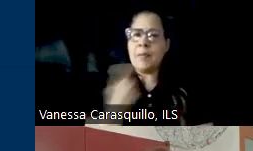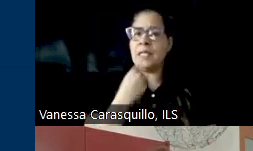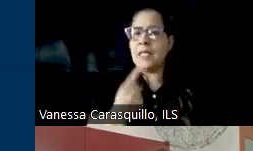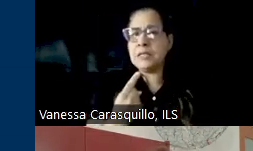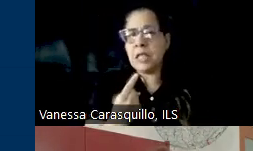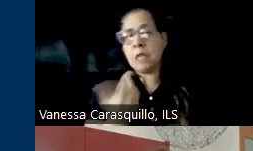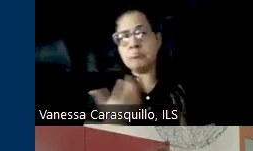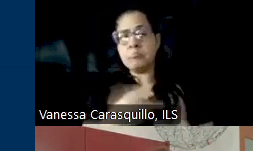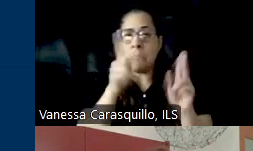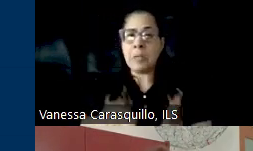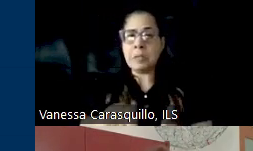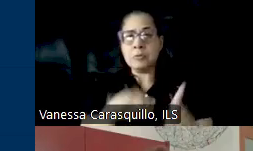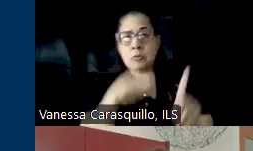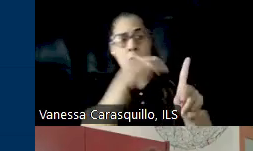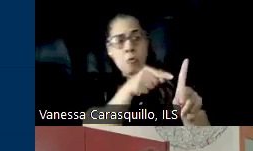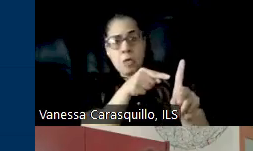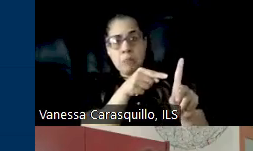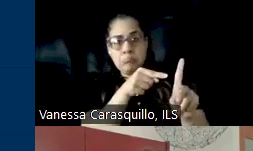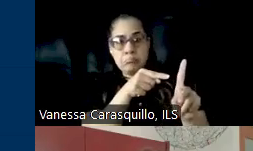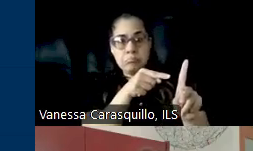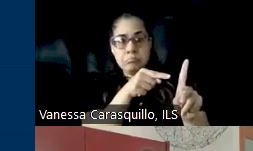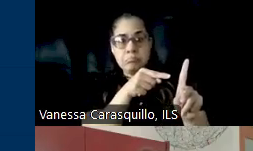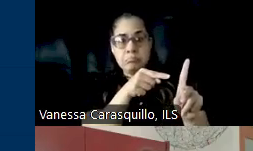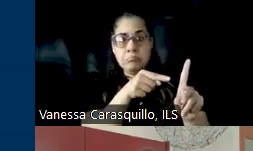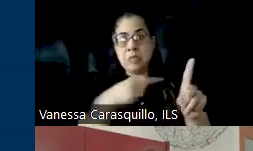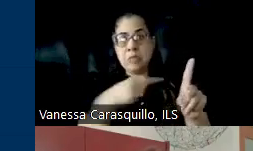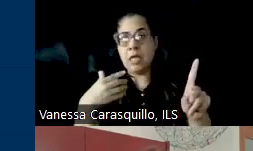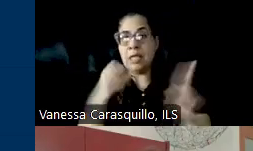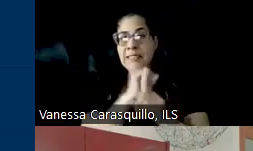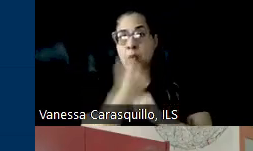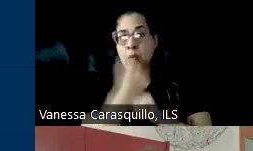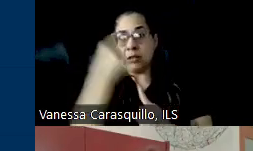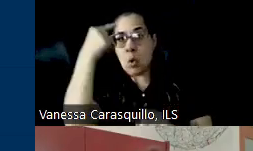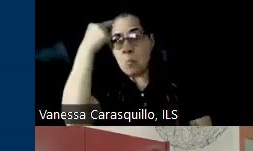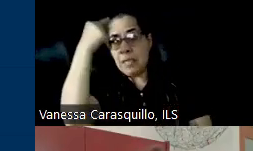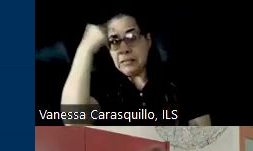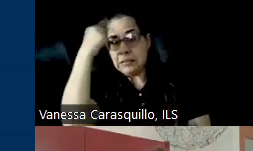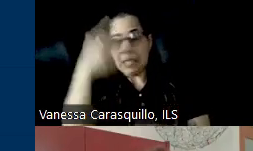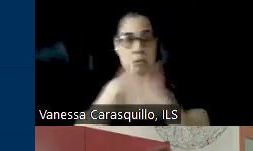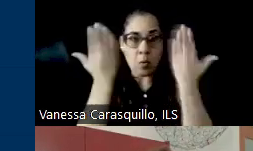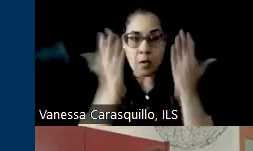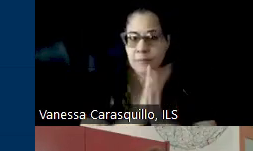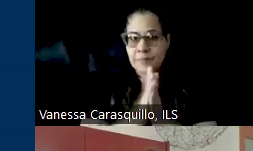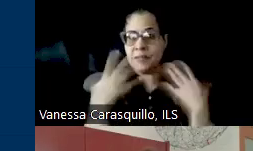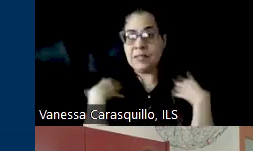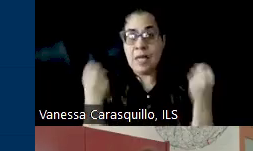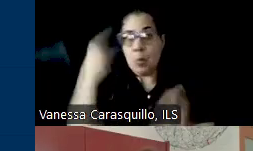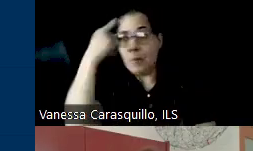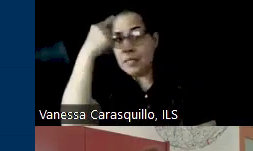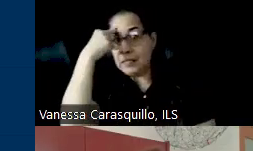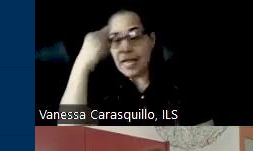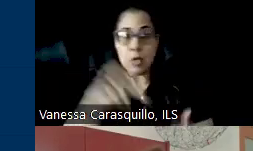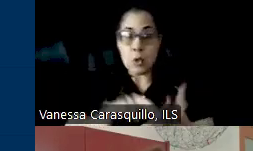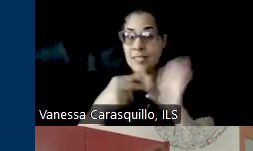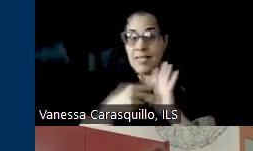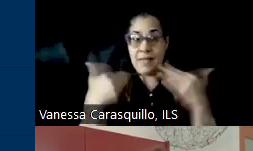persona que tiene una ausencia de una condición mental. Estar saludable mentalmente no quiere decir no tener una condición. También